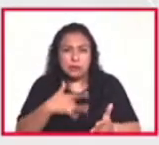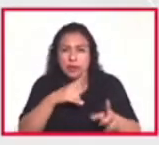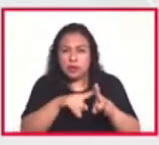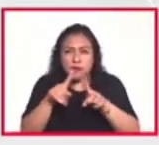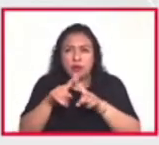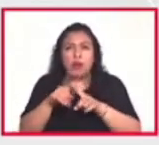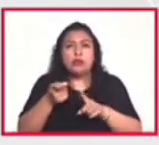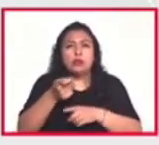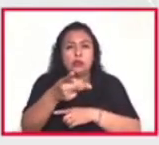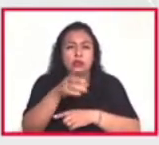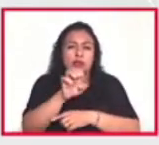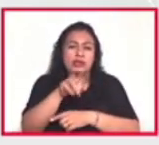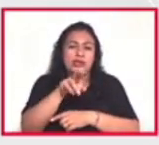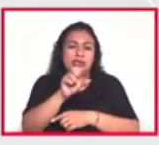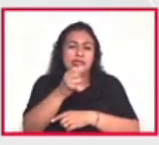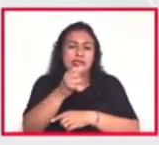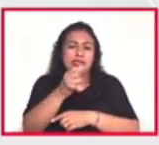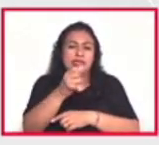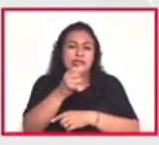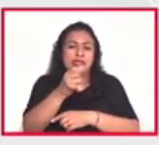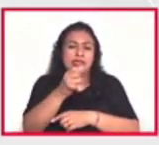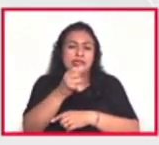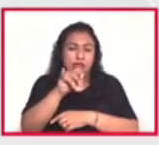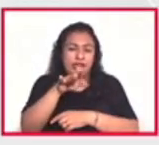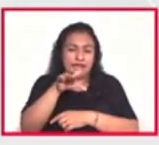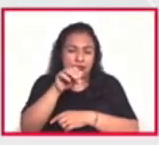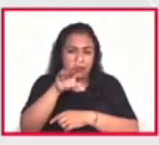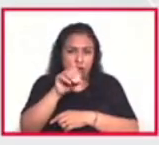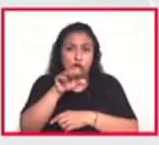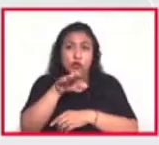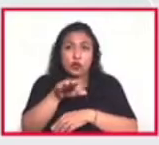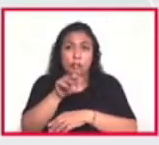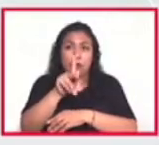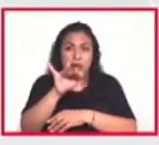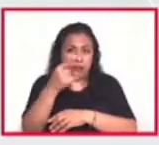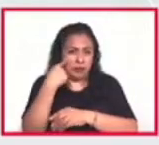Ensayo Escenotécnico sobre el Placer. Vamos a ver de qué se trata mejor.